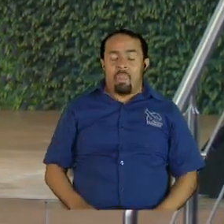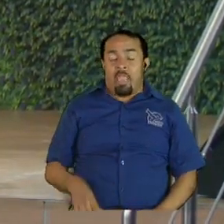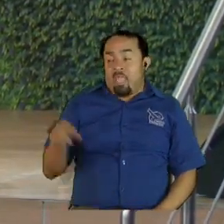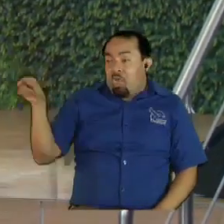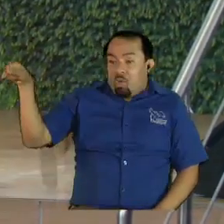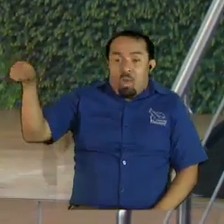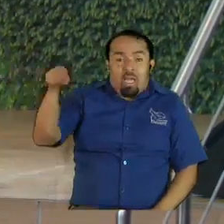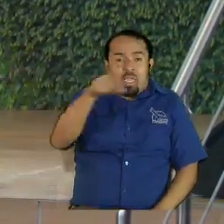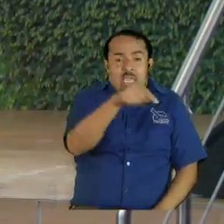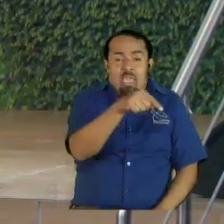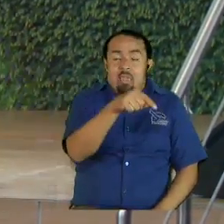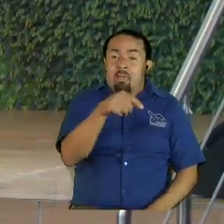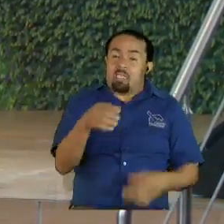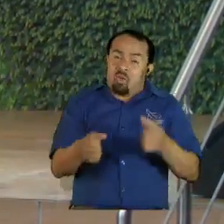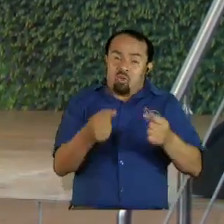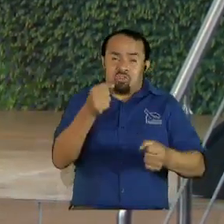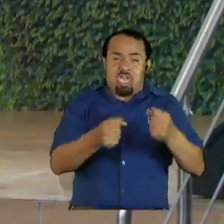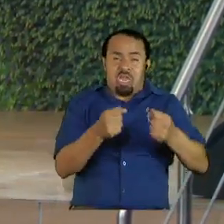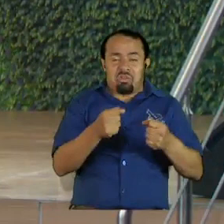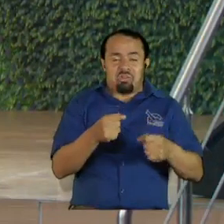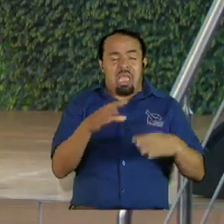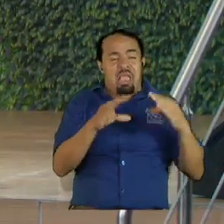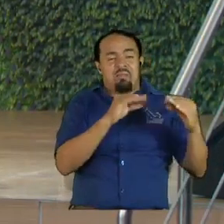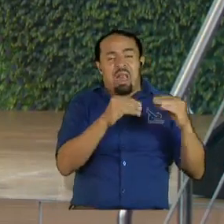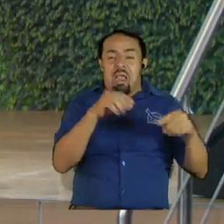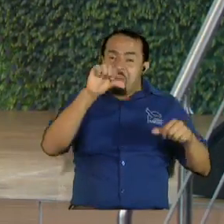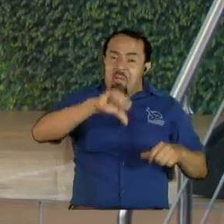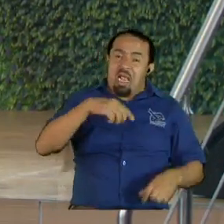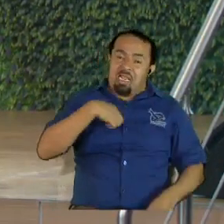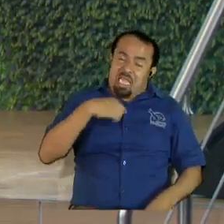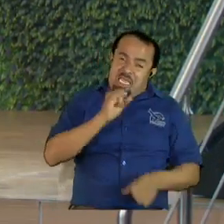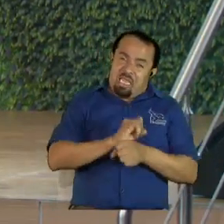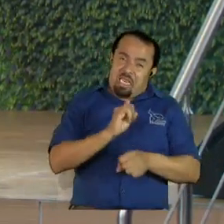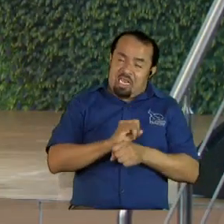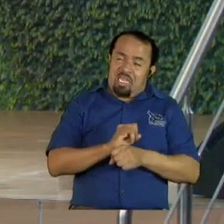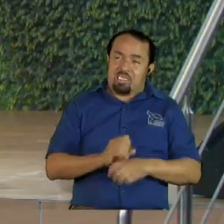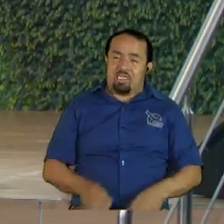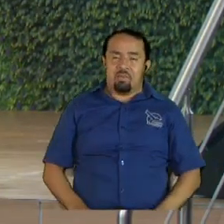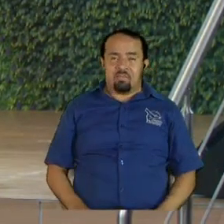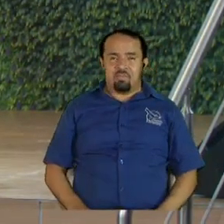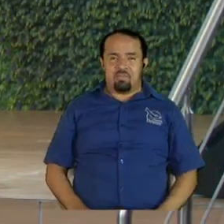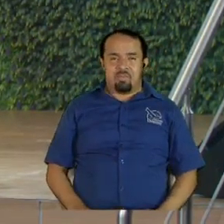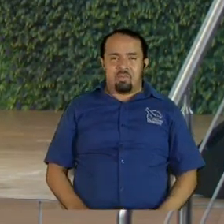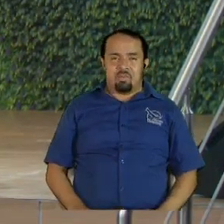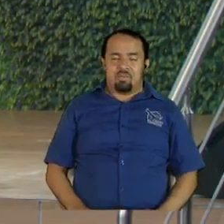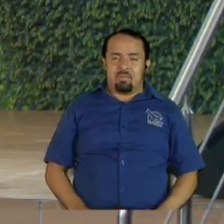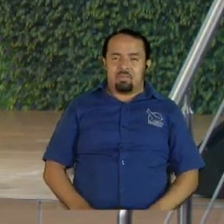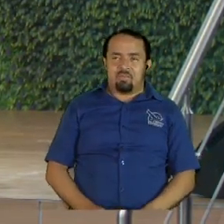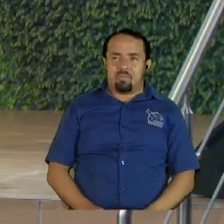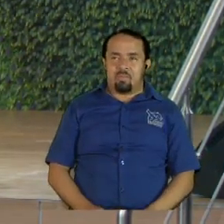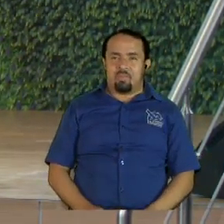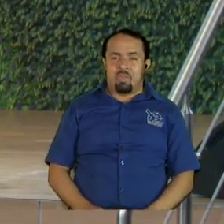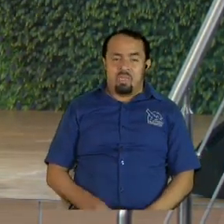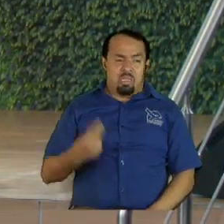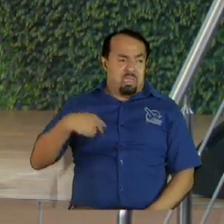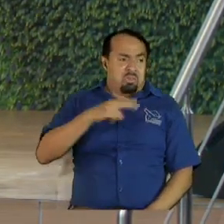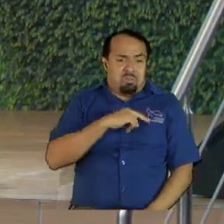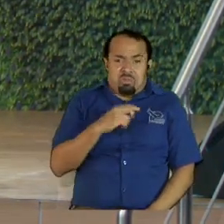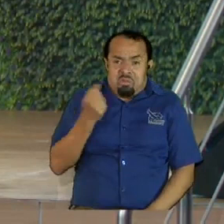¿verdad? Esos deben de ser. Y yo, ahí ni huelemos ni llevemos.